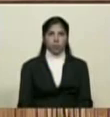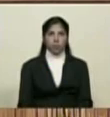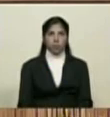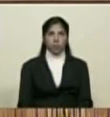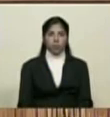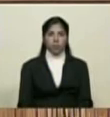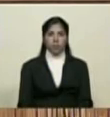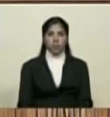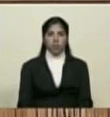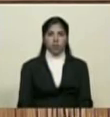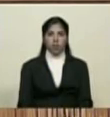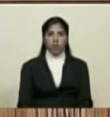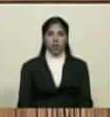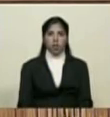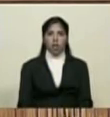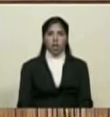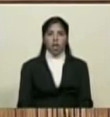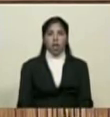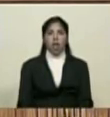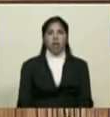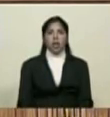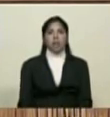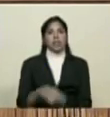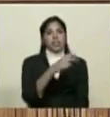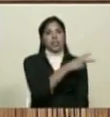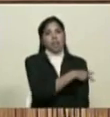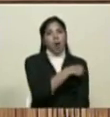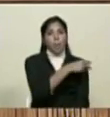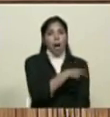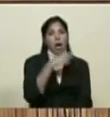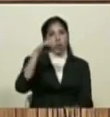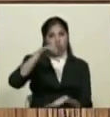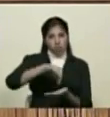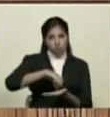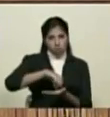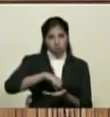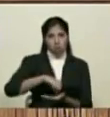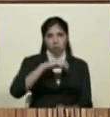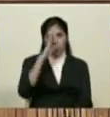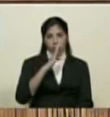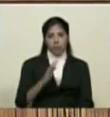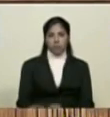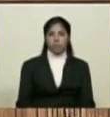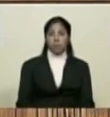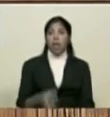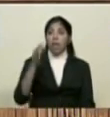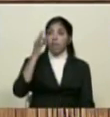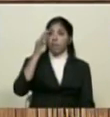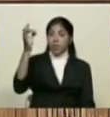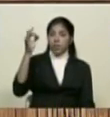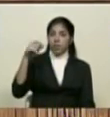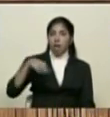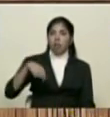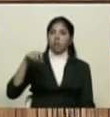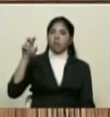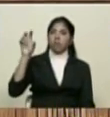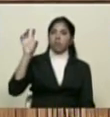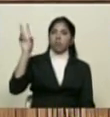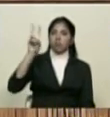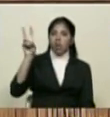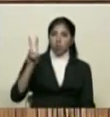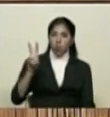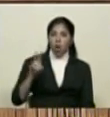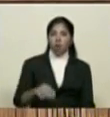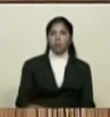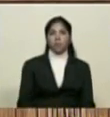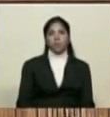Sao Paulo, 12 de septiembre del año 2017. Ciudadano fiscal Tarek William Saab, fiscal general de la República Bolivariana de